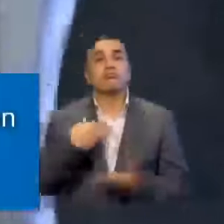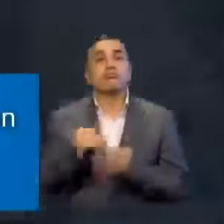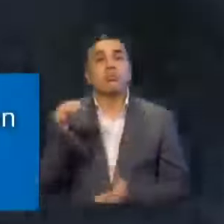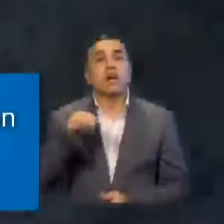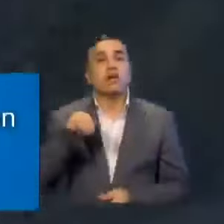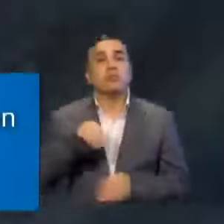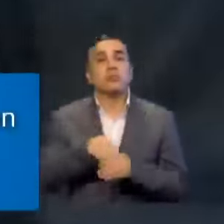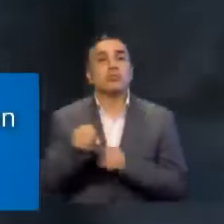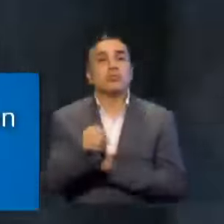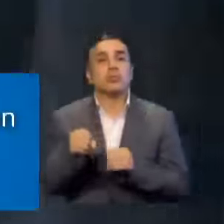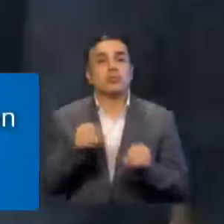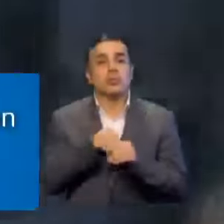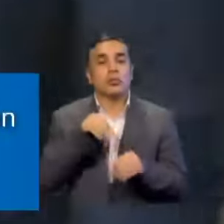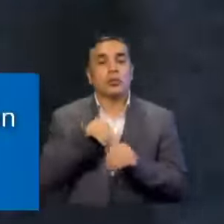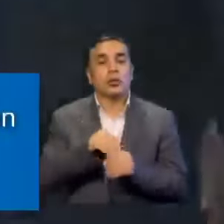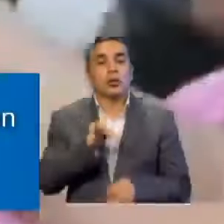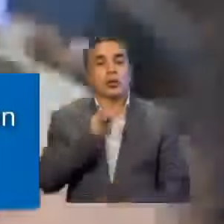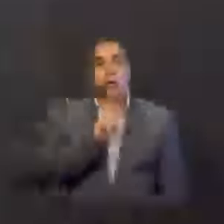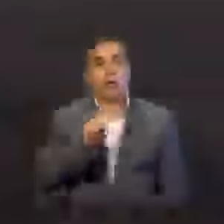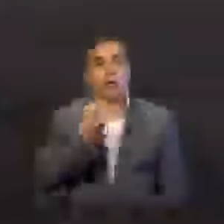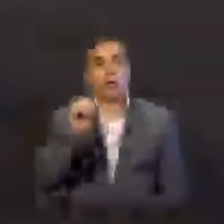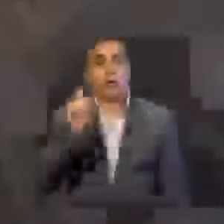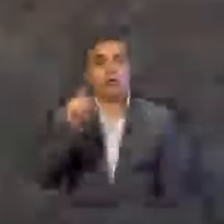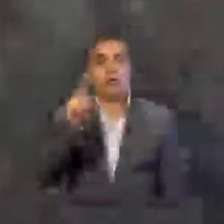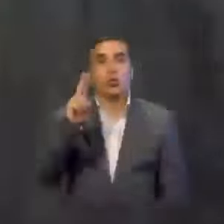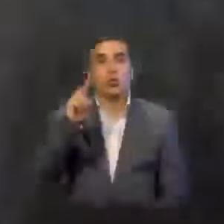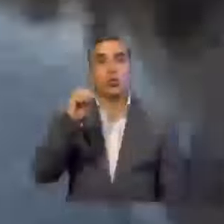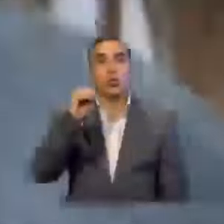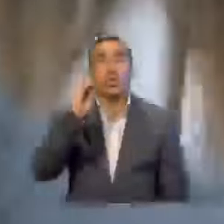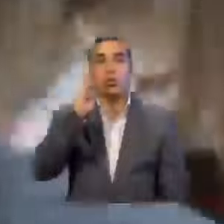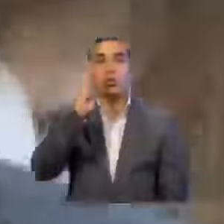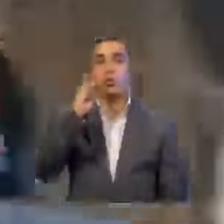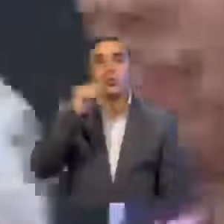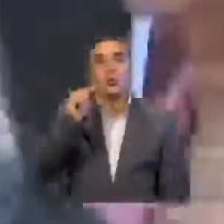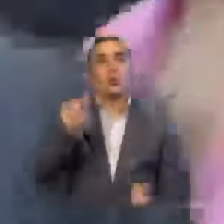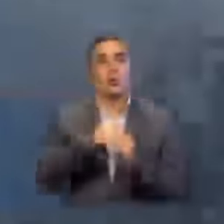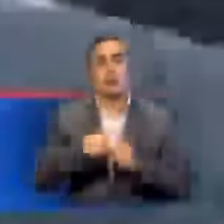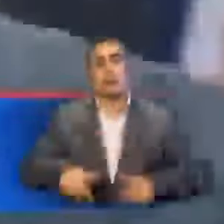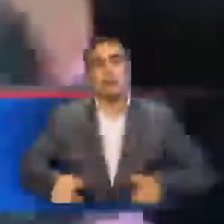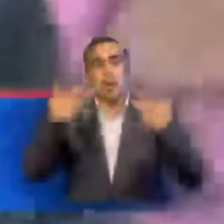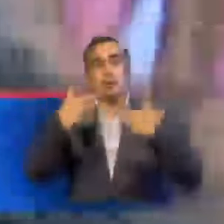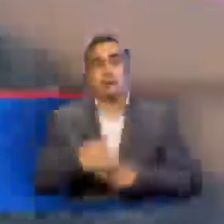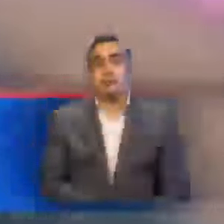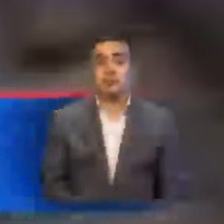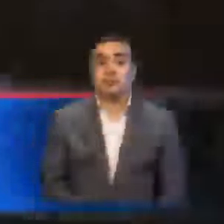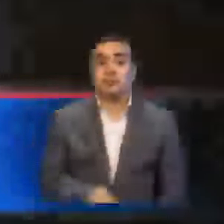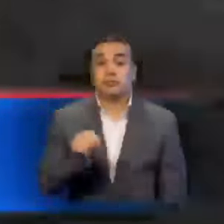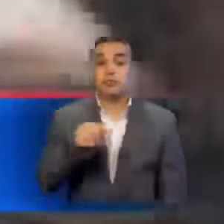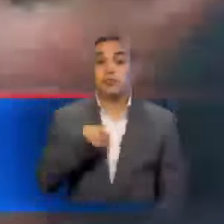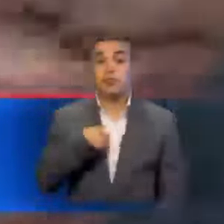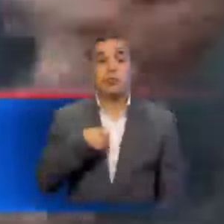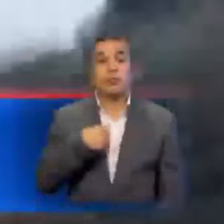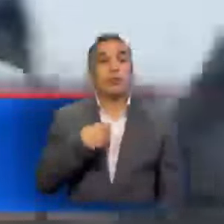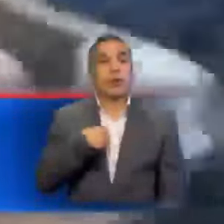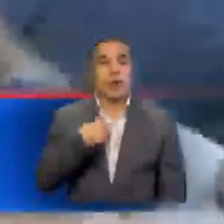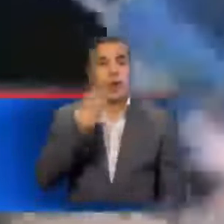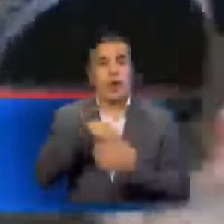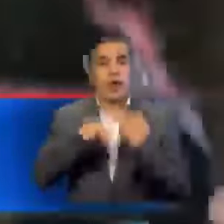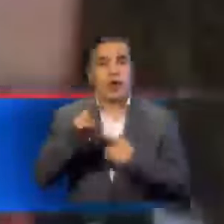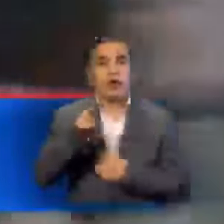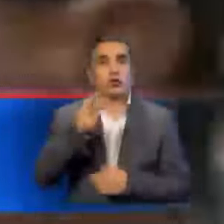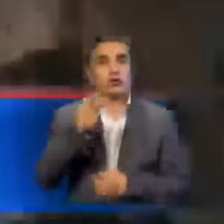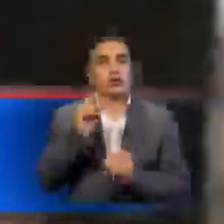en el Tribunal del Distrito de Estados Unidos de Columbia a través de una videoconferencia. Coronel, madre de dos mellizas de 9 años, hijas